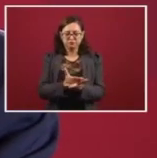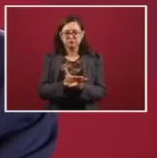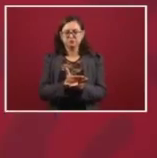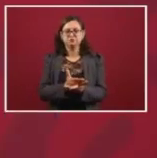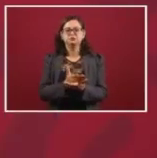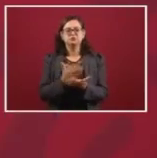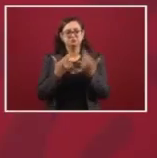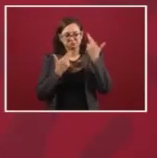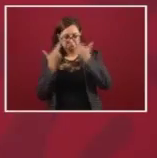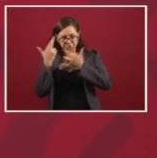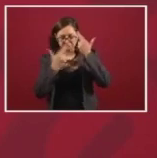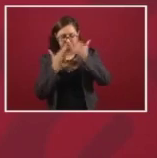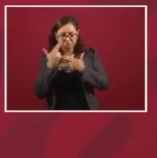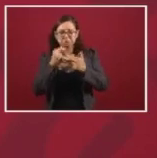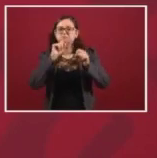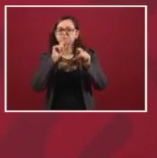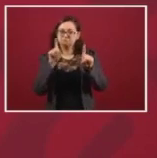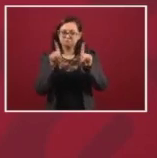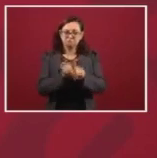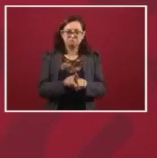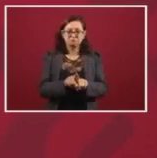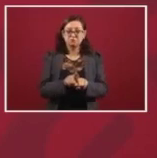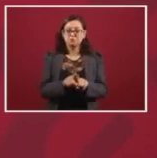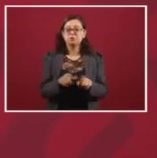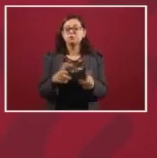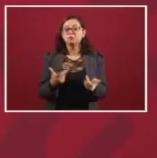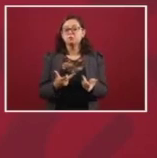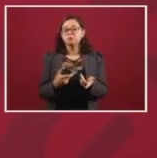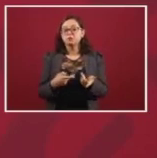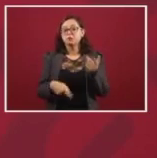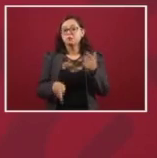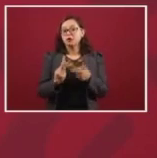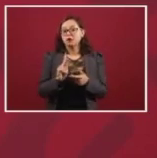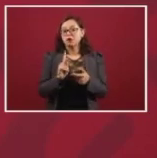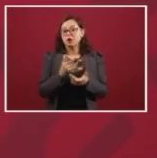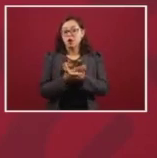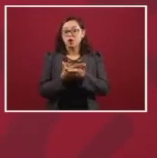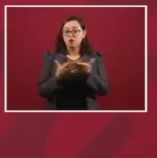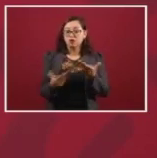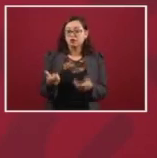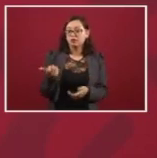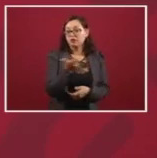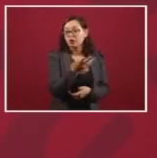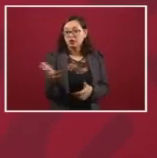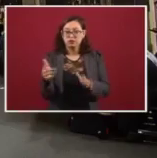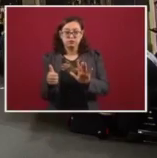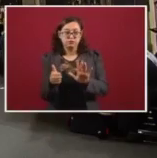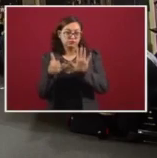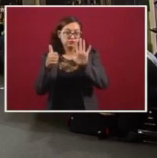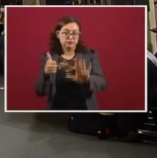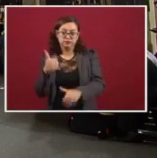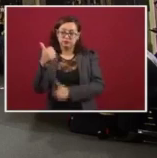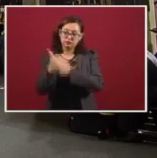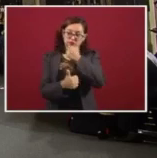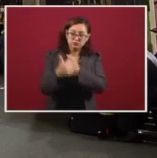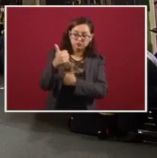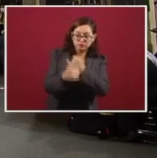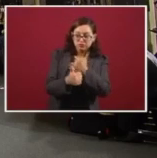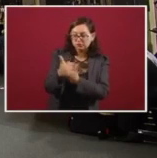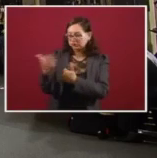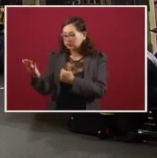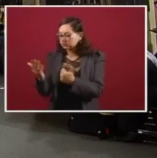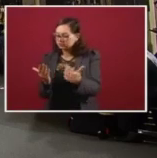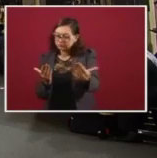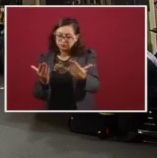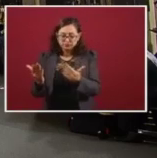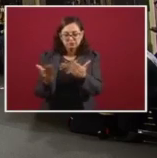propuestas, falta decidir. Todo esto, una vez que